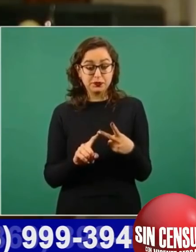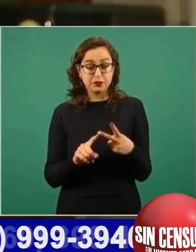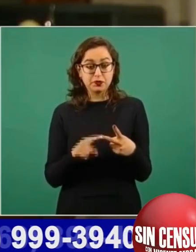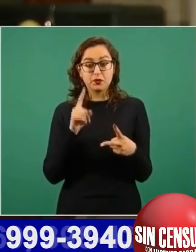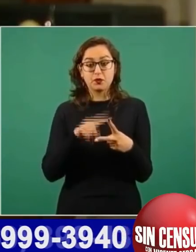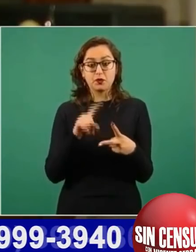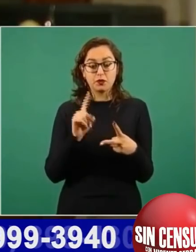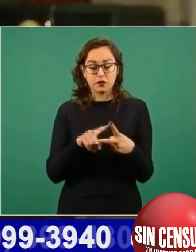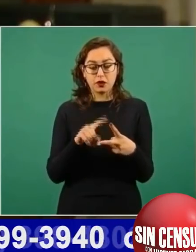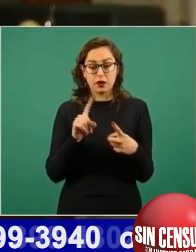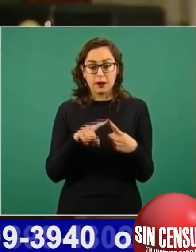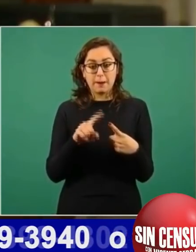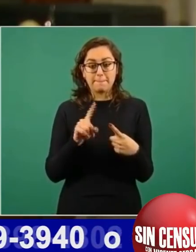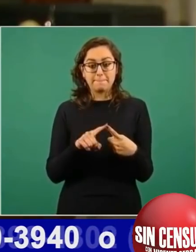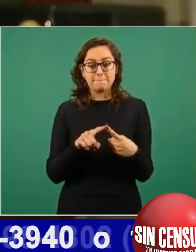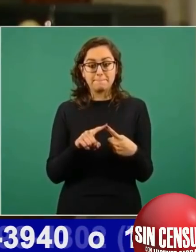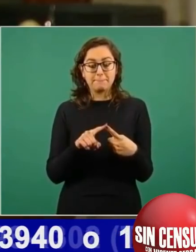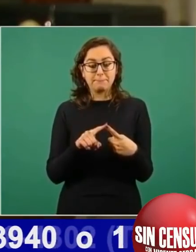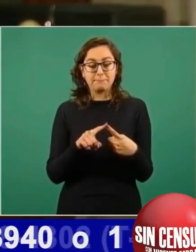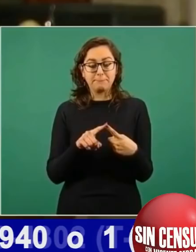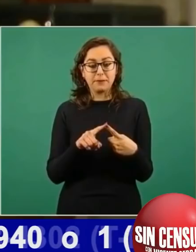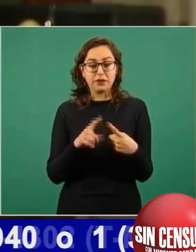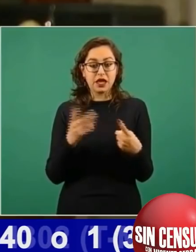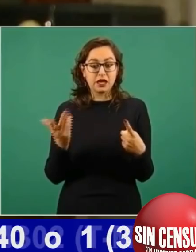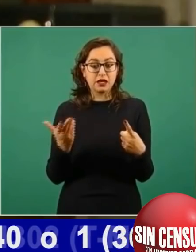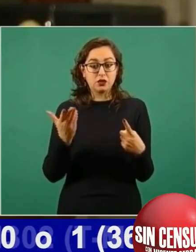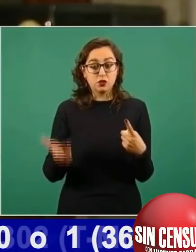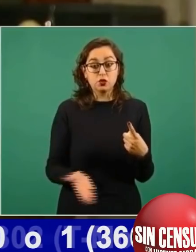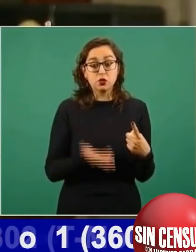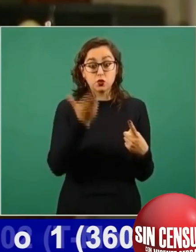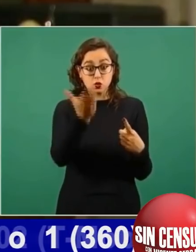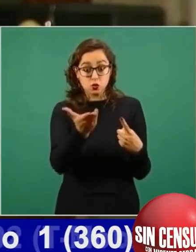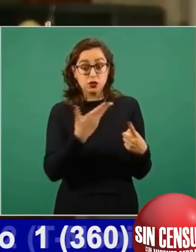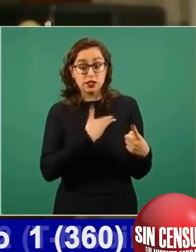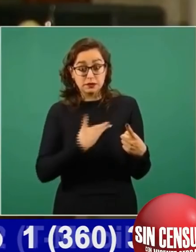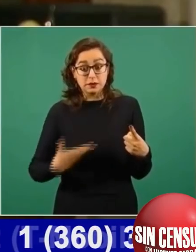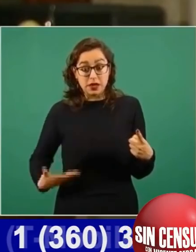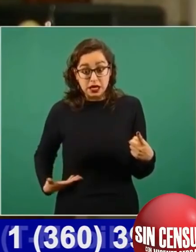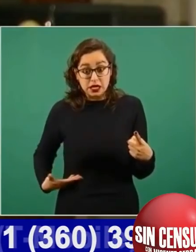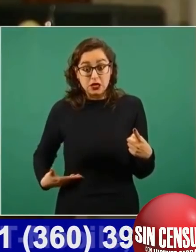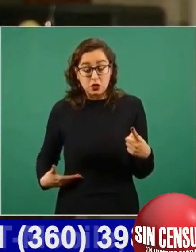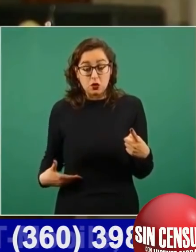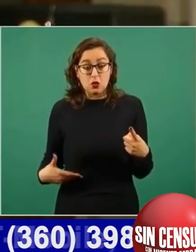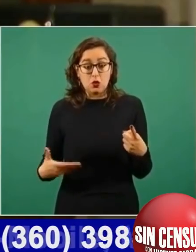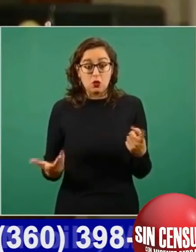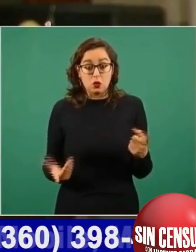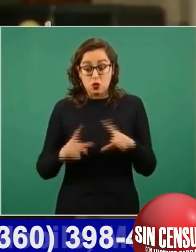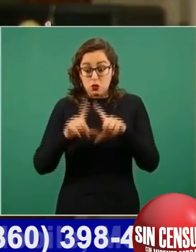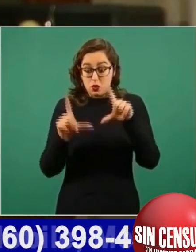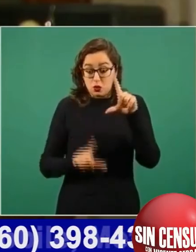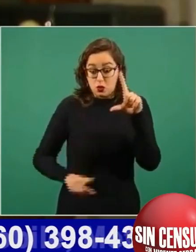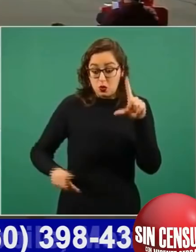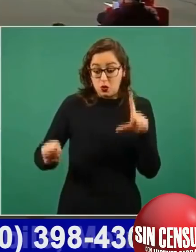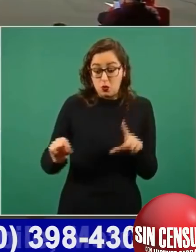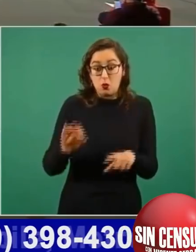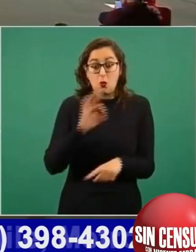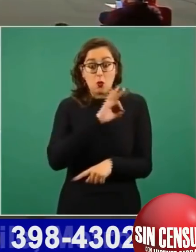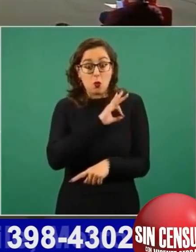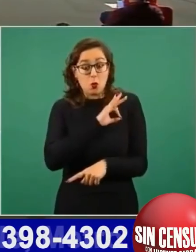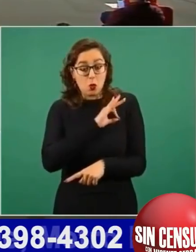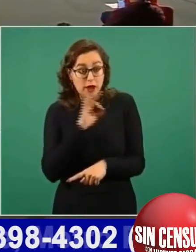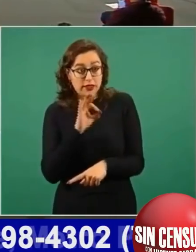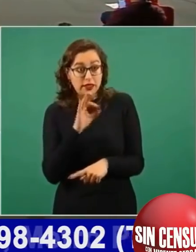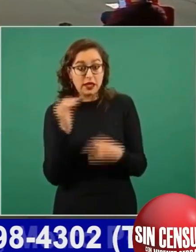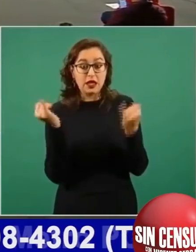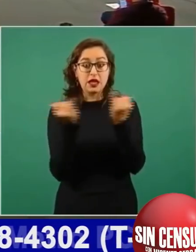si usted está en los planes o lo ha pensado sobre aplicar este mismo criterio,